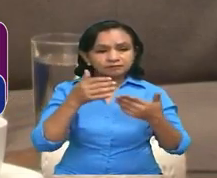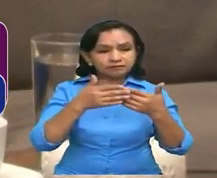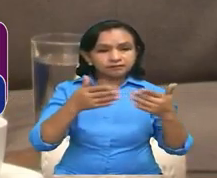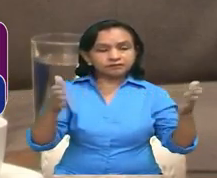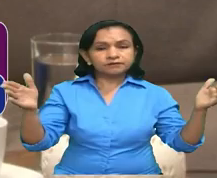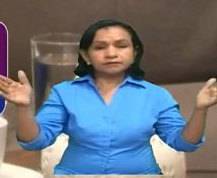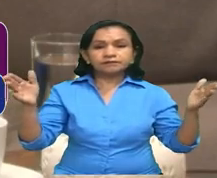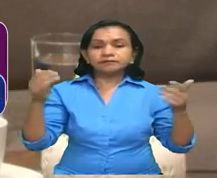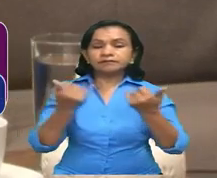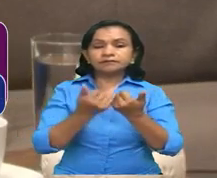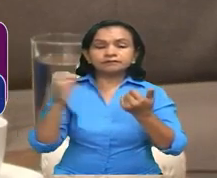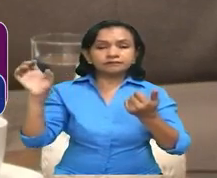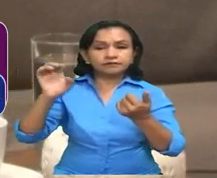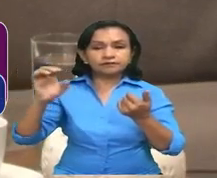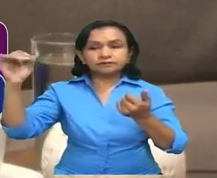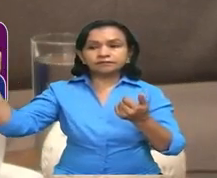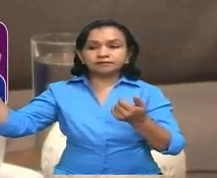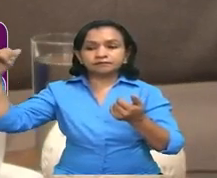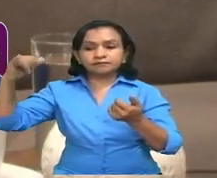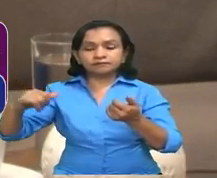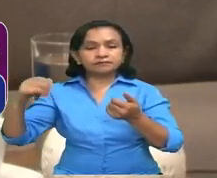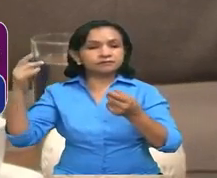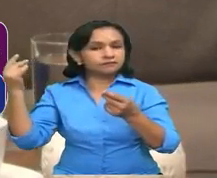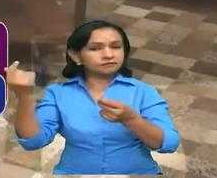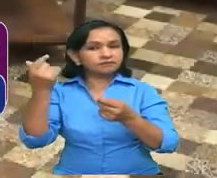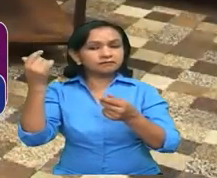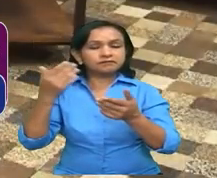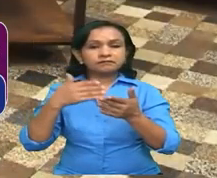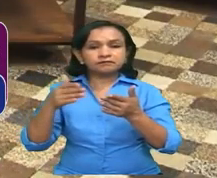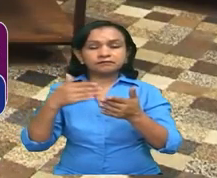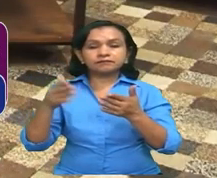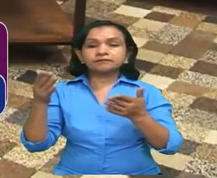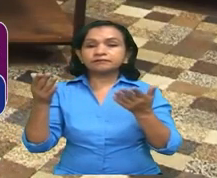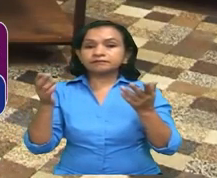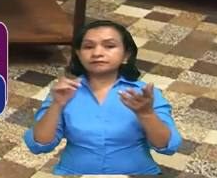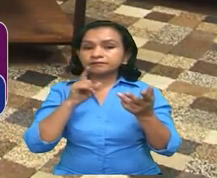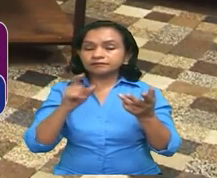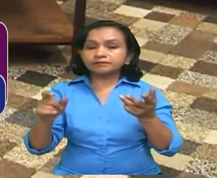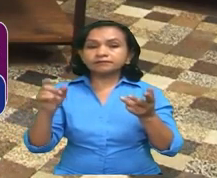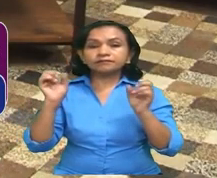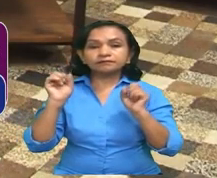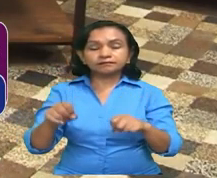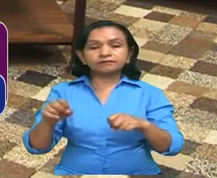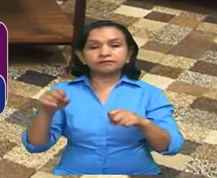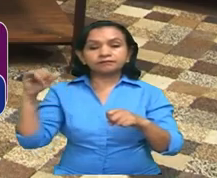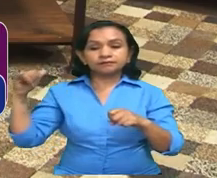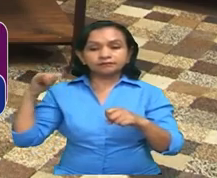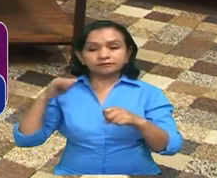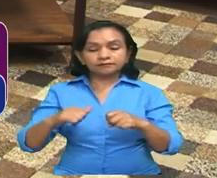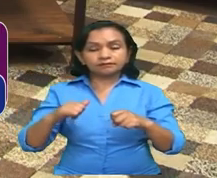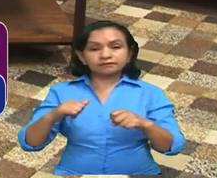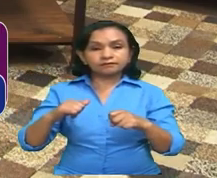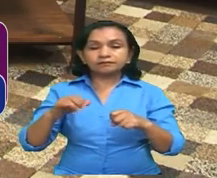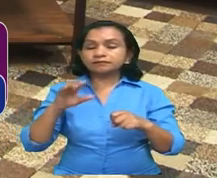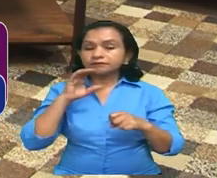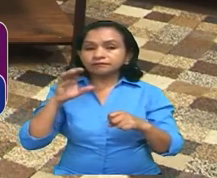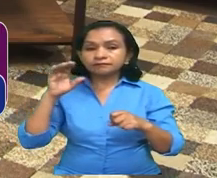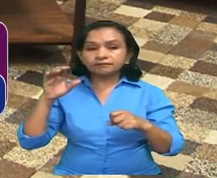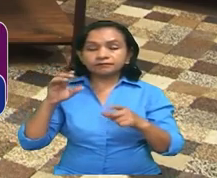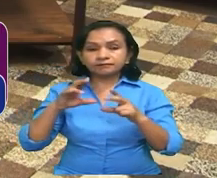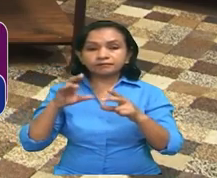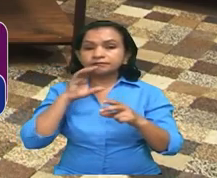viajar, la persona que viniera, y tenía la opción de venir a Nicaragua y a La Habana. Ya sabemos que en Cuba tienen